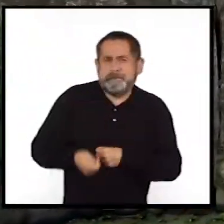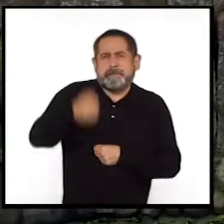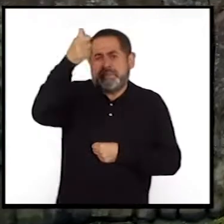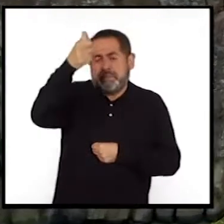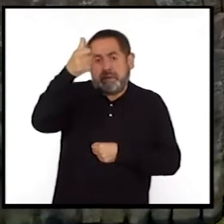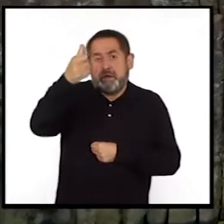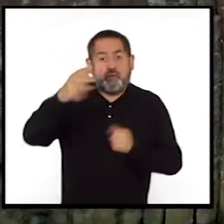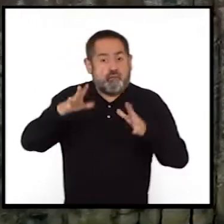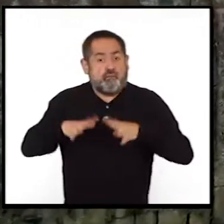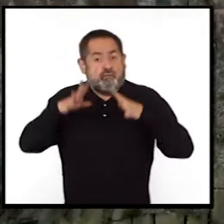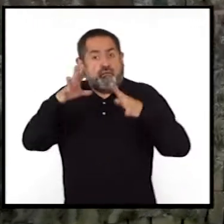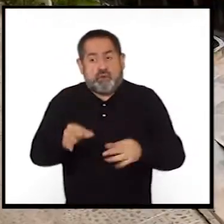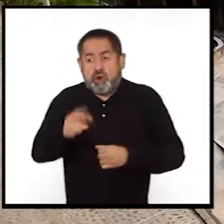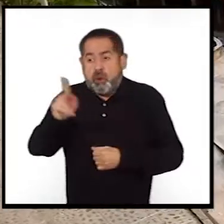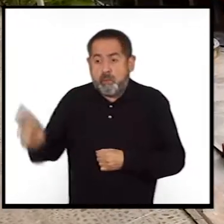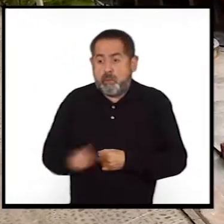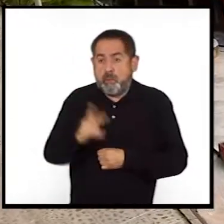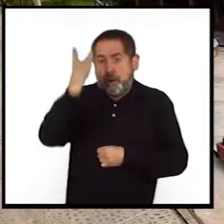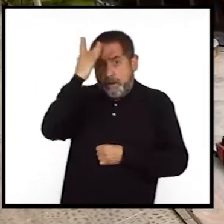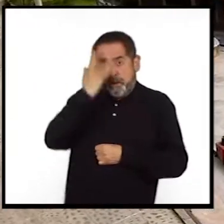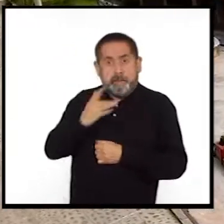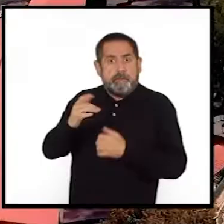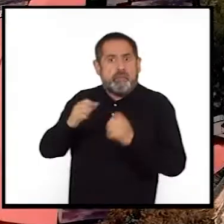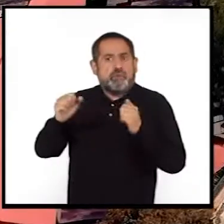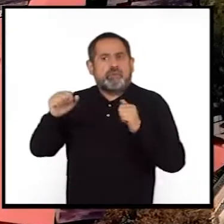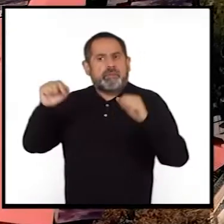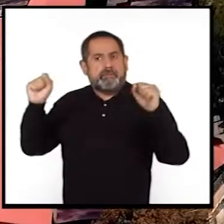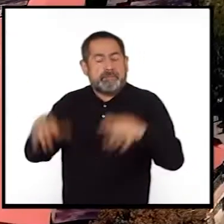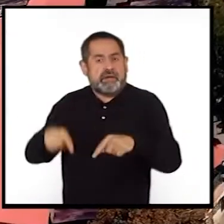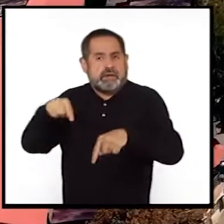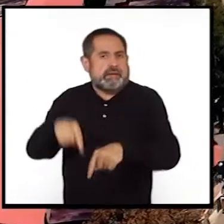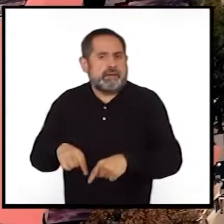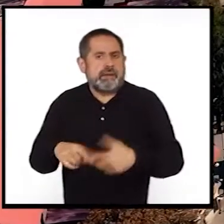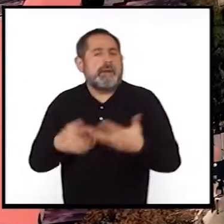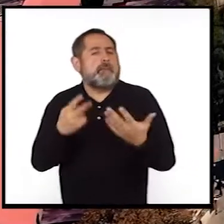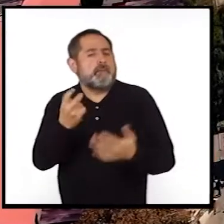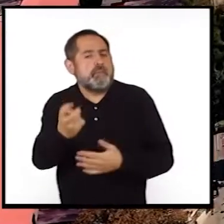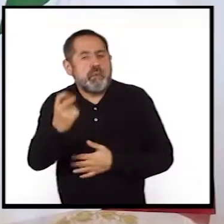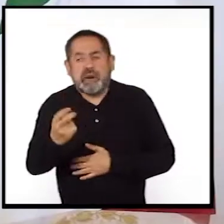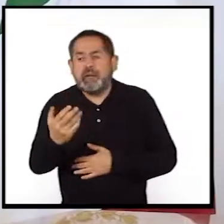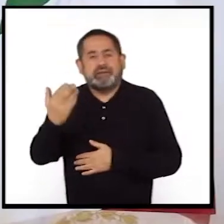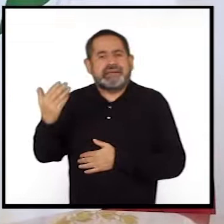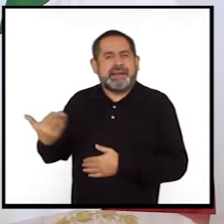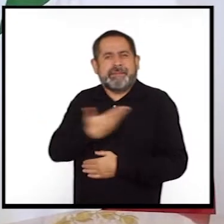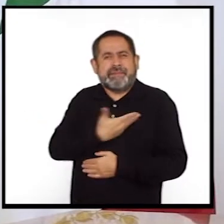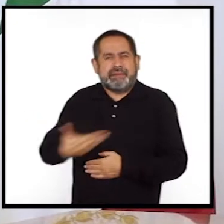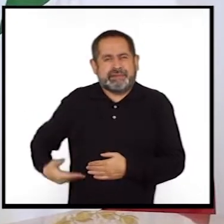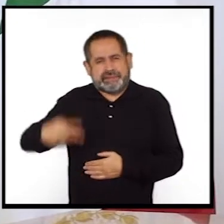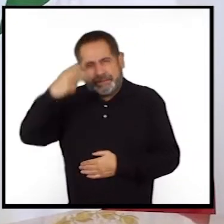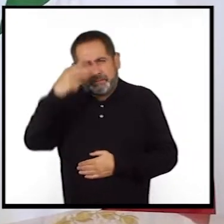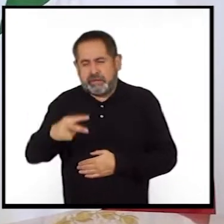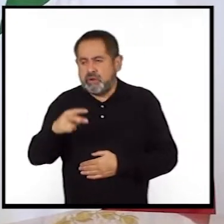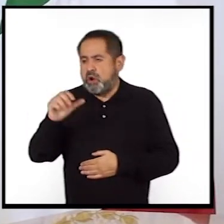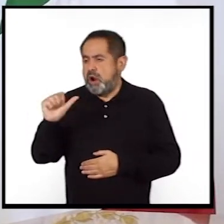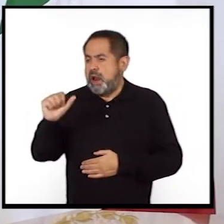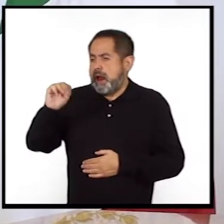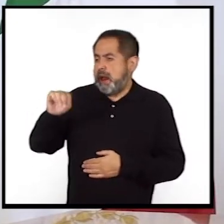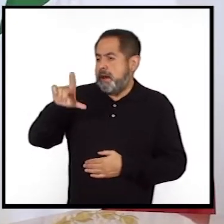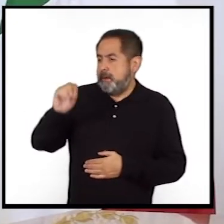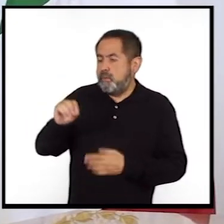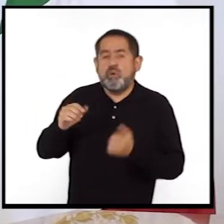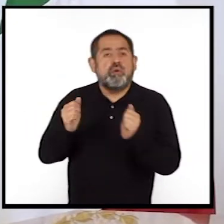primer estado en contar con un pueblo mágico, el presidente de México, Andrés Manuel López